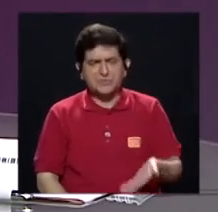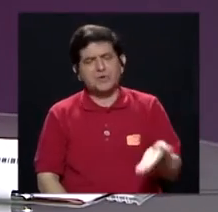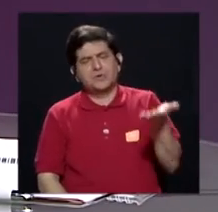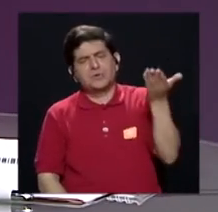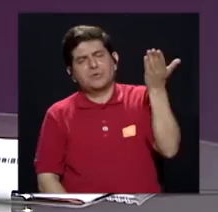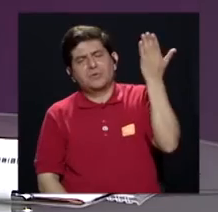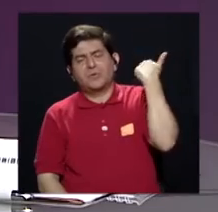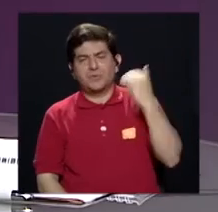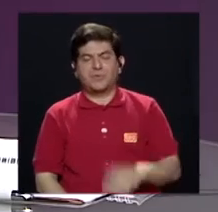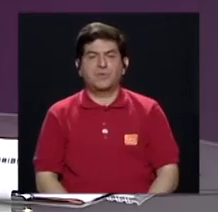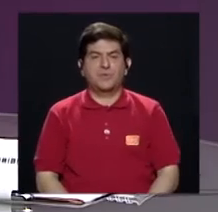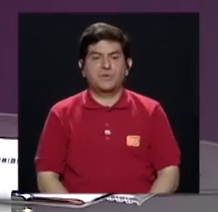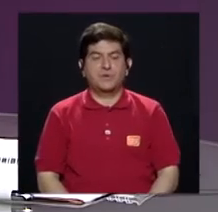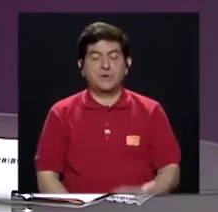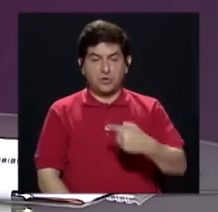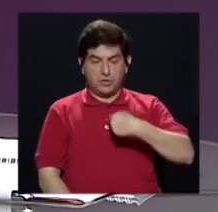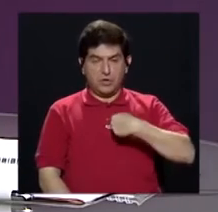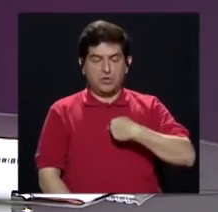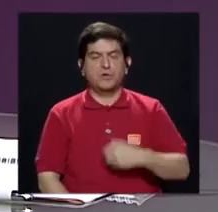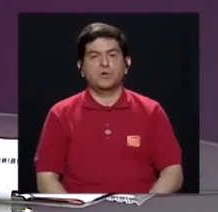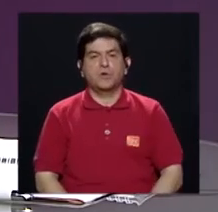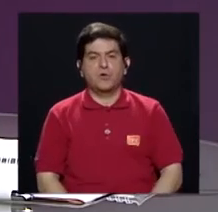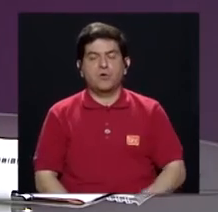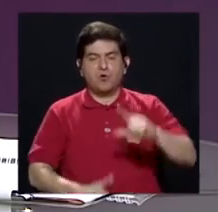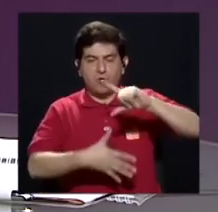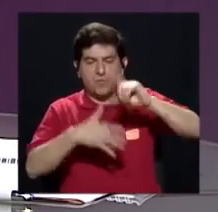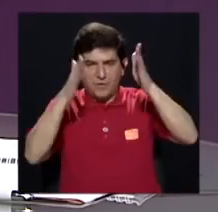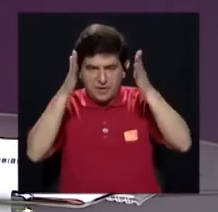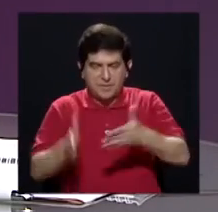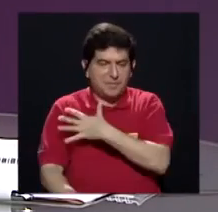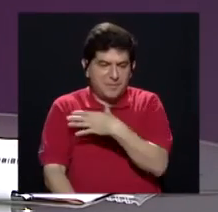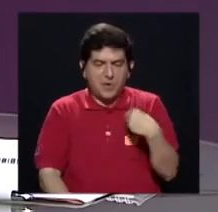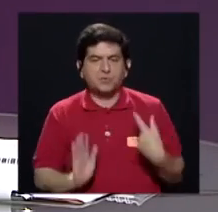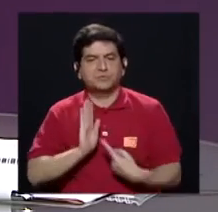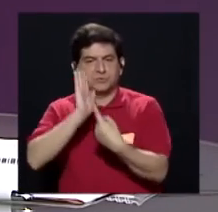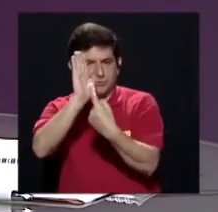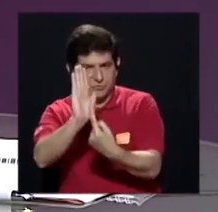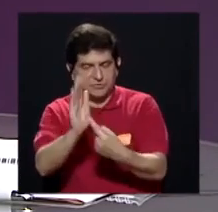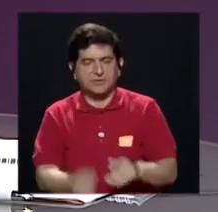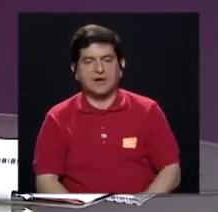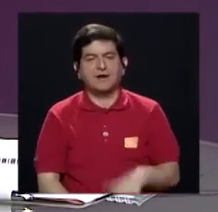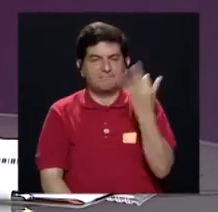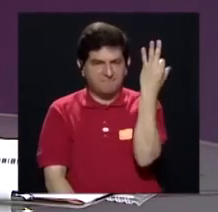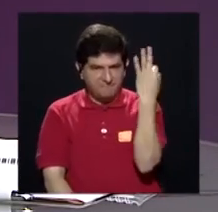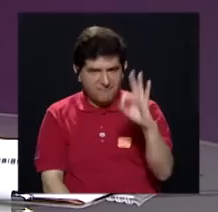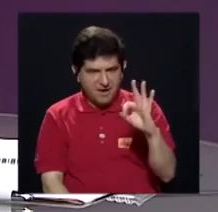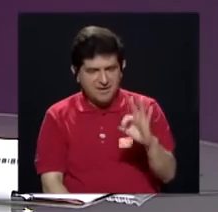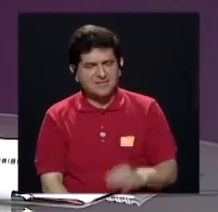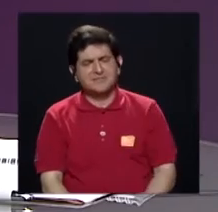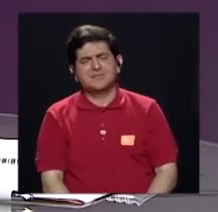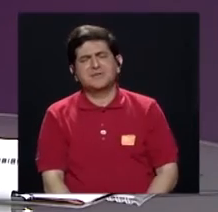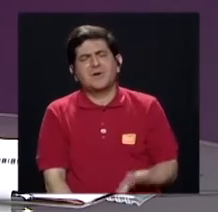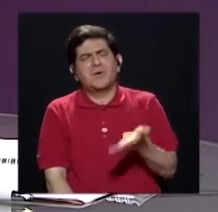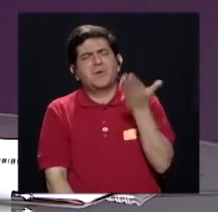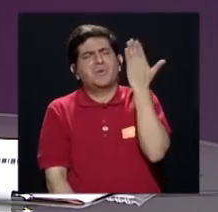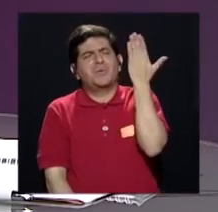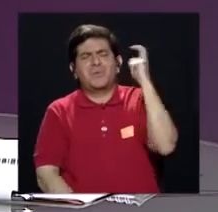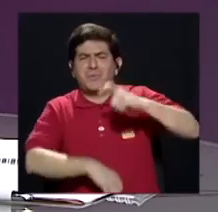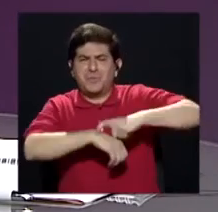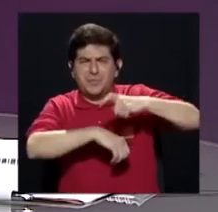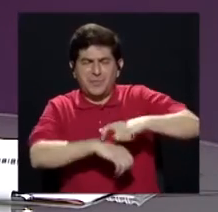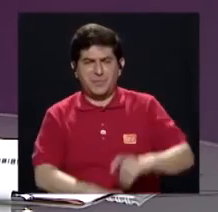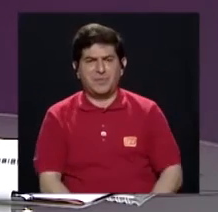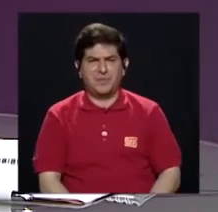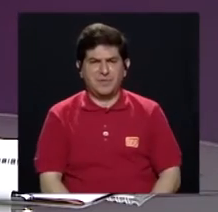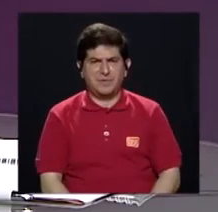siempre me gusta, como latinoamericana, subrayar también, ¿no? En Francia, hace años, imagínense que habíamos